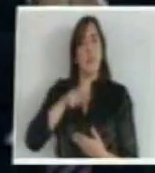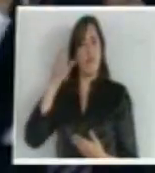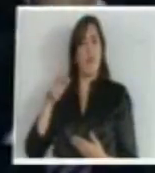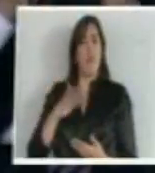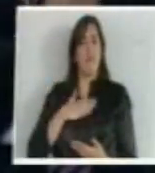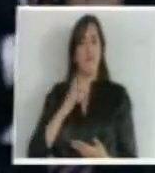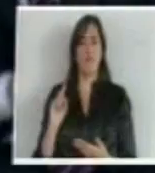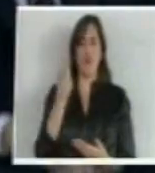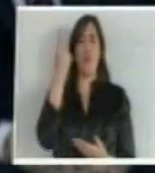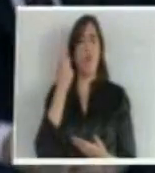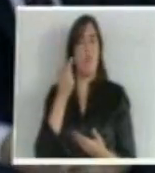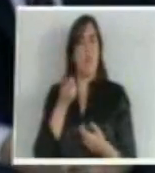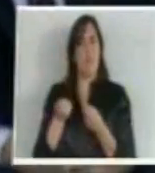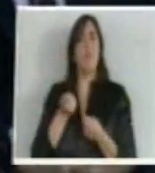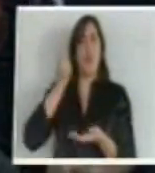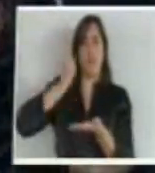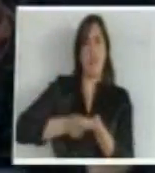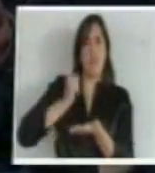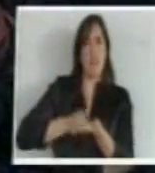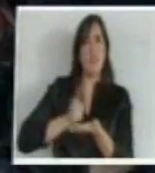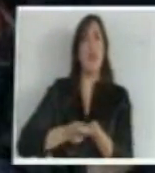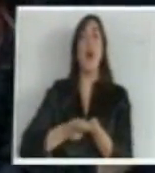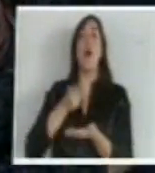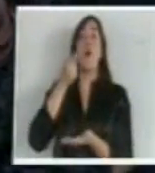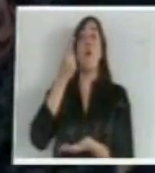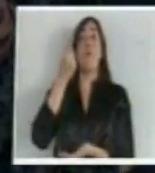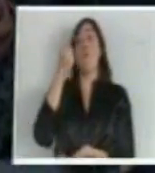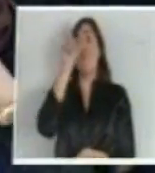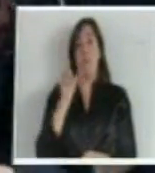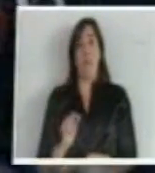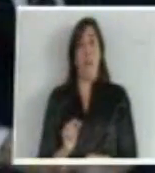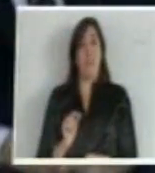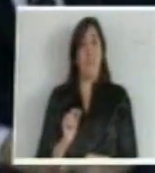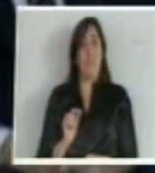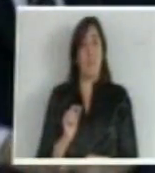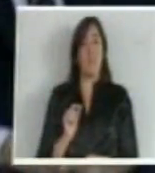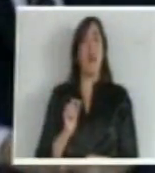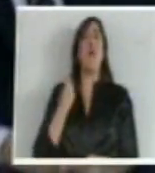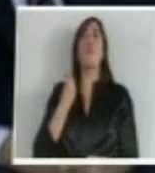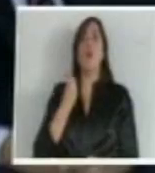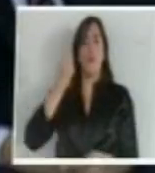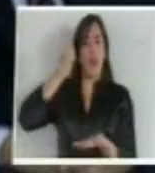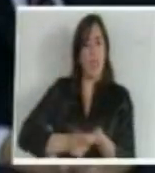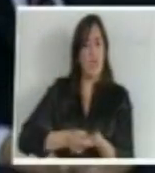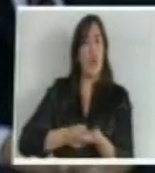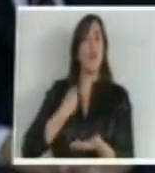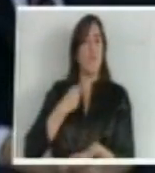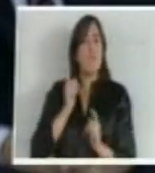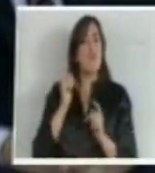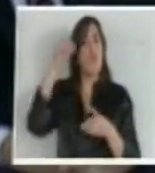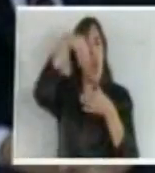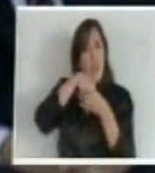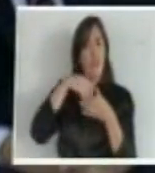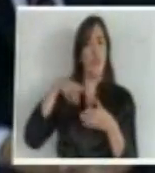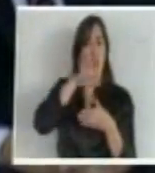autodeterminación y que las decisiones de un país se tomen en ese país